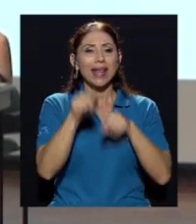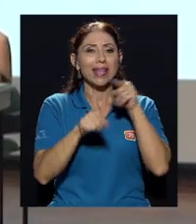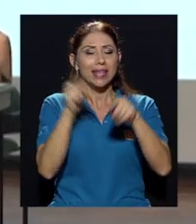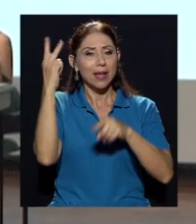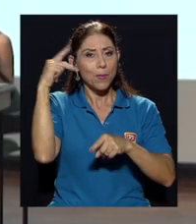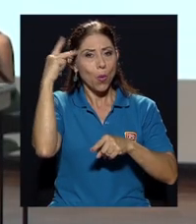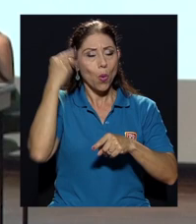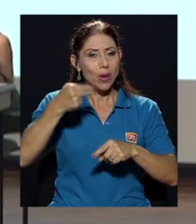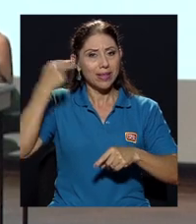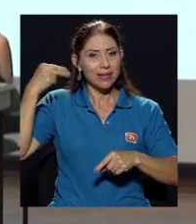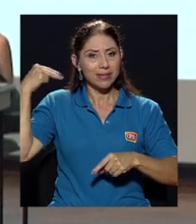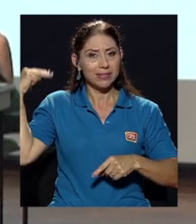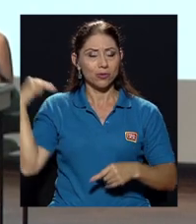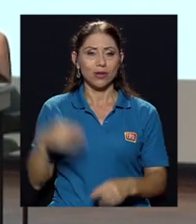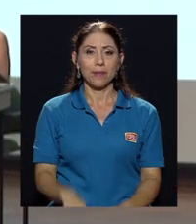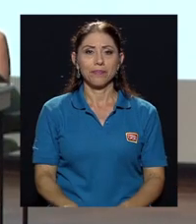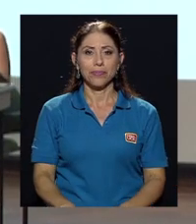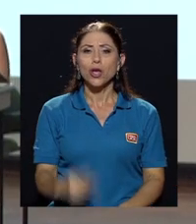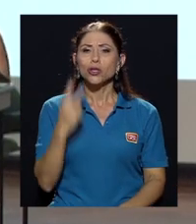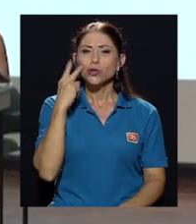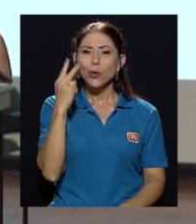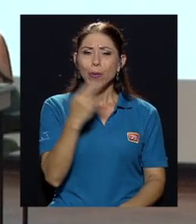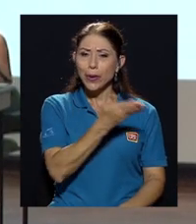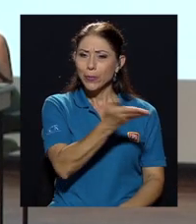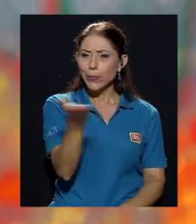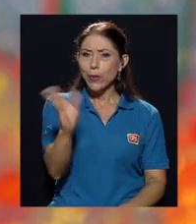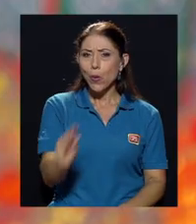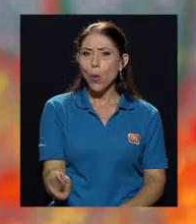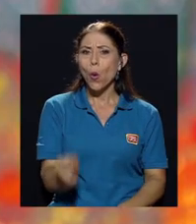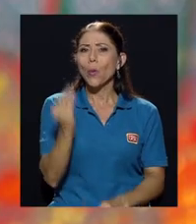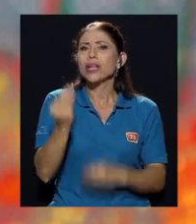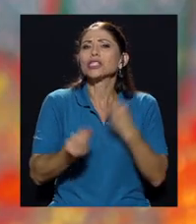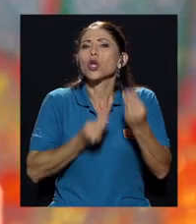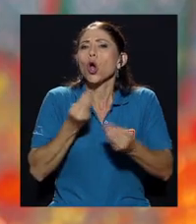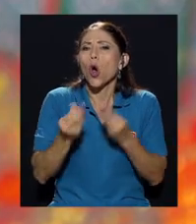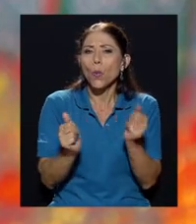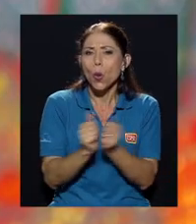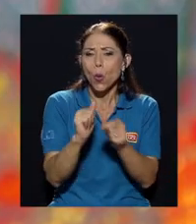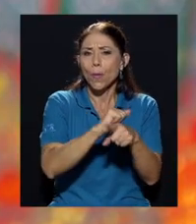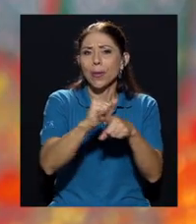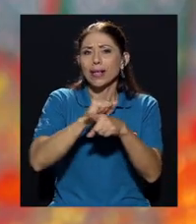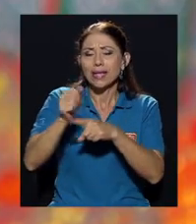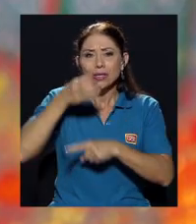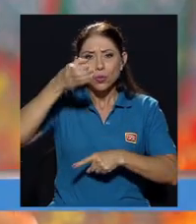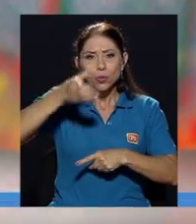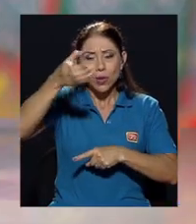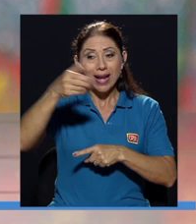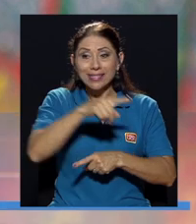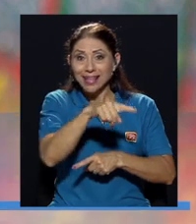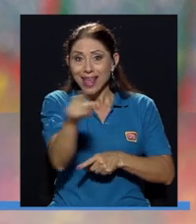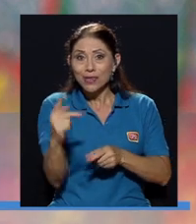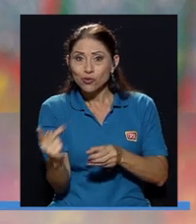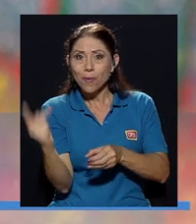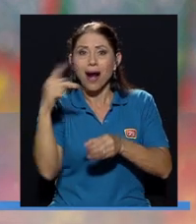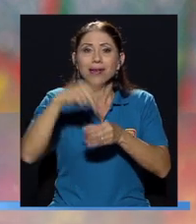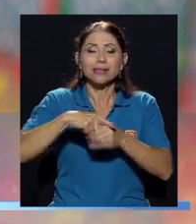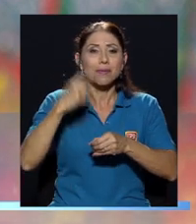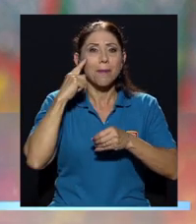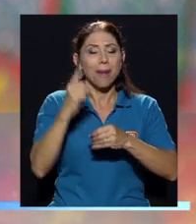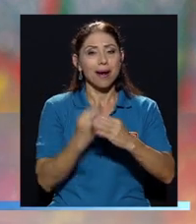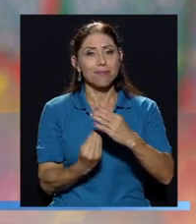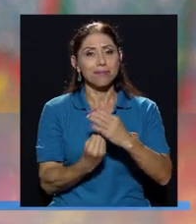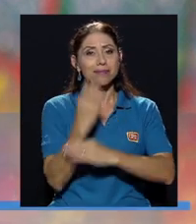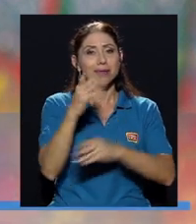historia. Veo cómo los jóvenes participan con sus prácticas culturales en la construcción de la